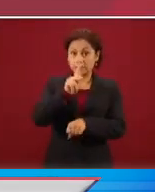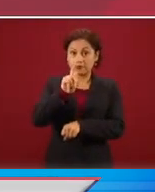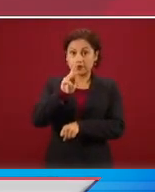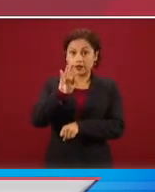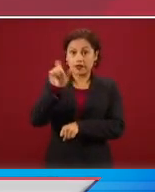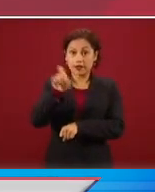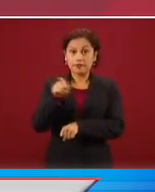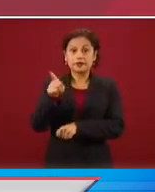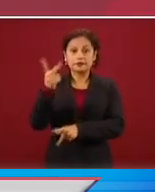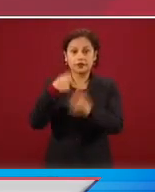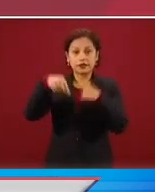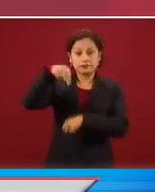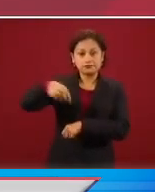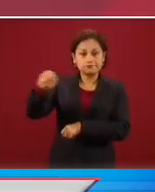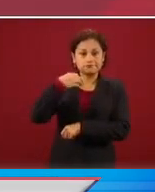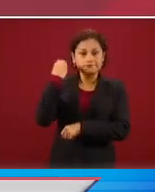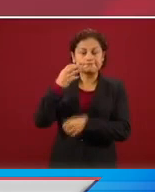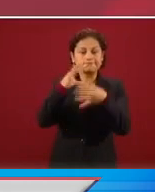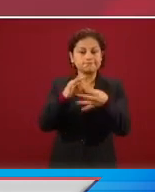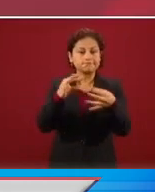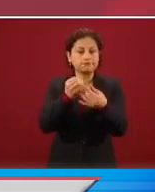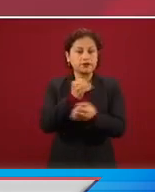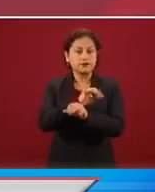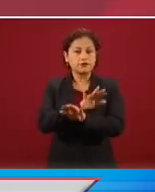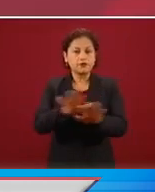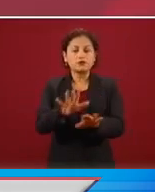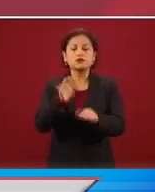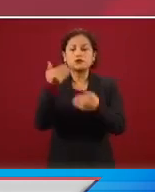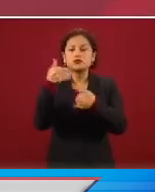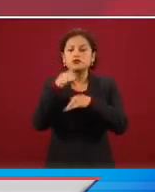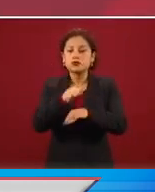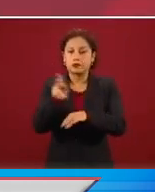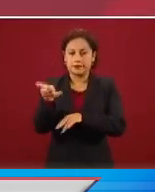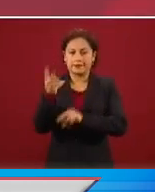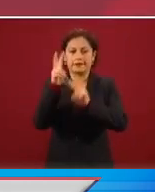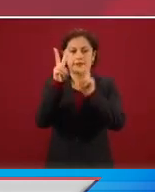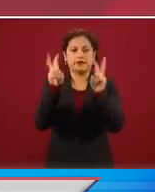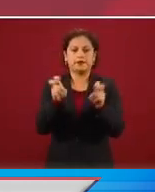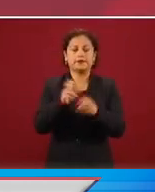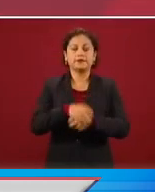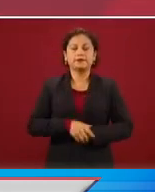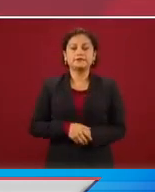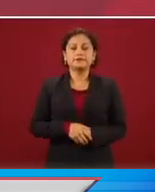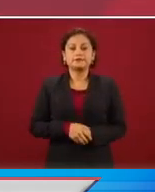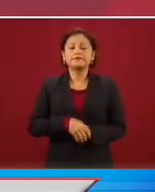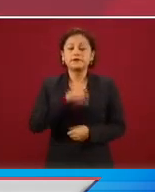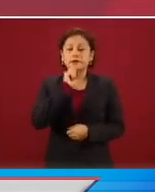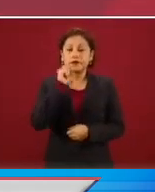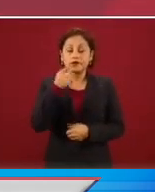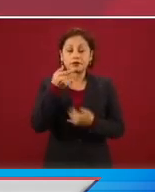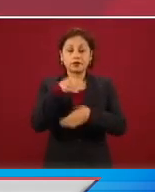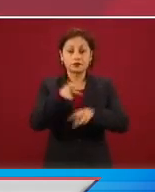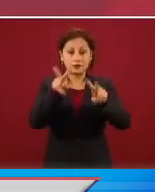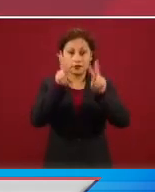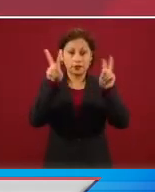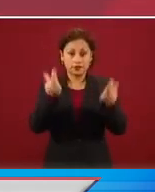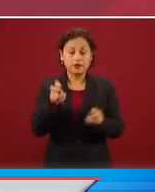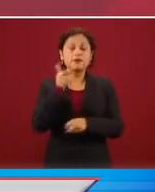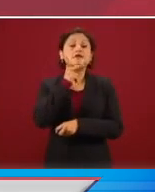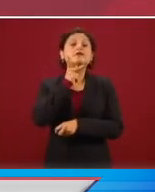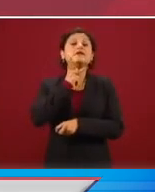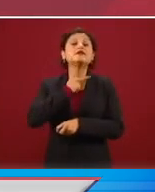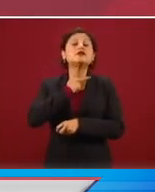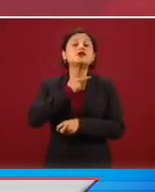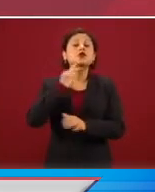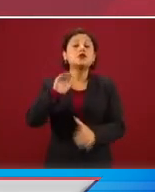trasladaban en aviones de lujo, y uno de ellos, por agraciar a su sucesor al trono, Felipe Calderón a Peña Nieto, tomó la decisión de dejarle de regalo el